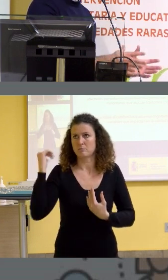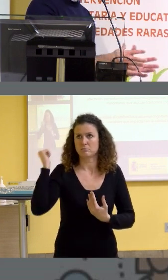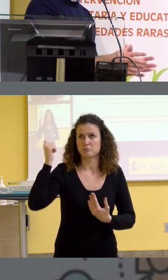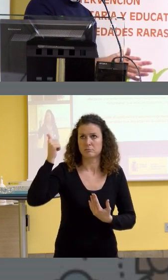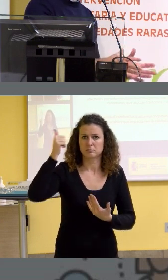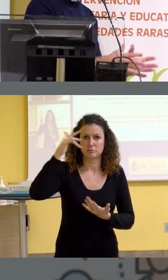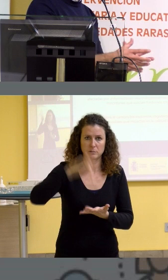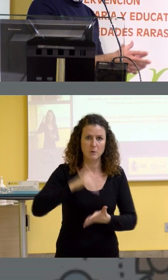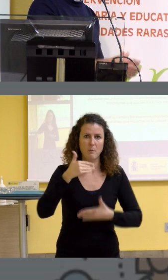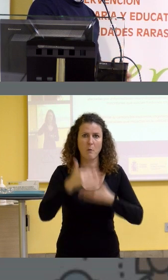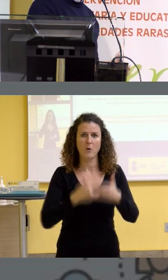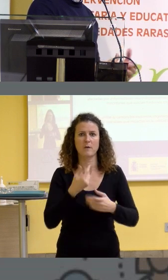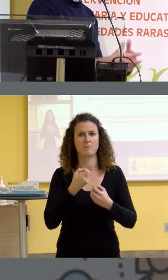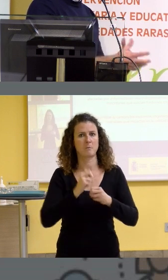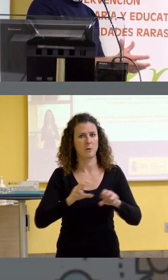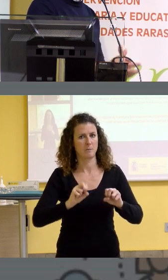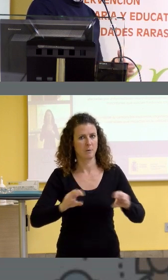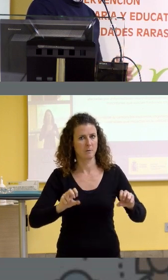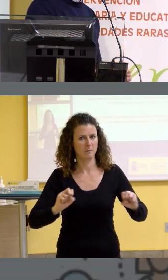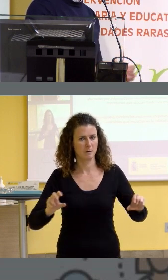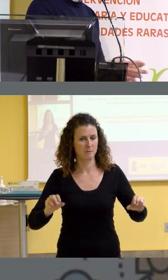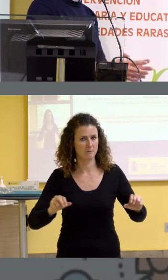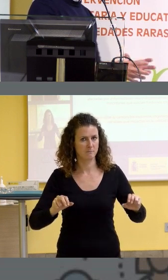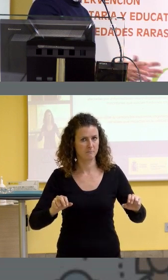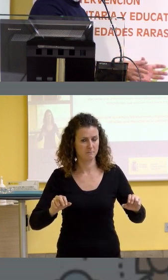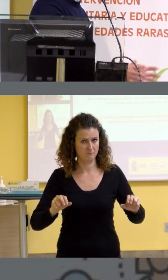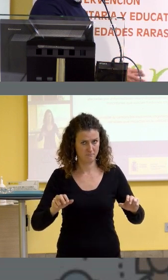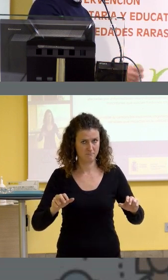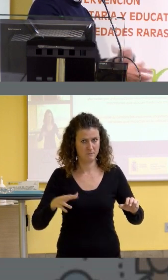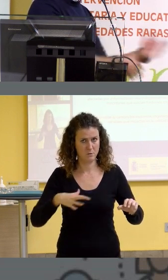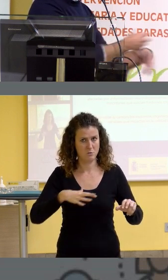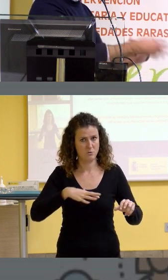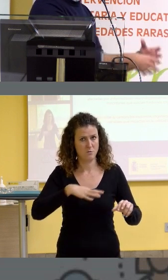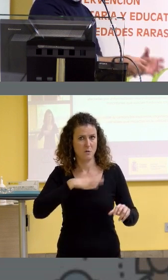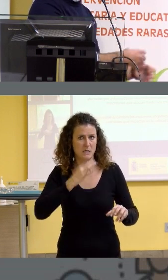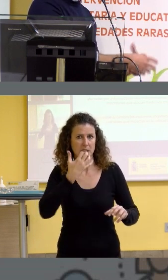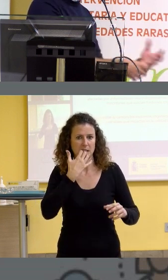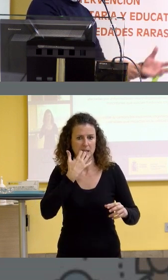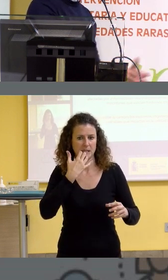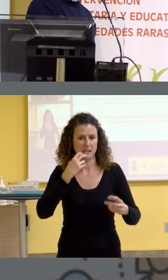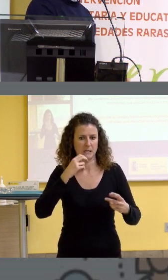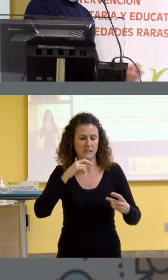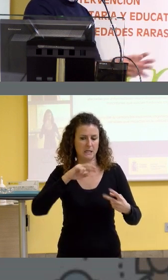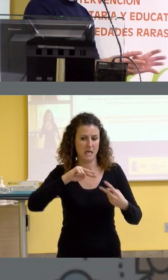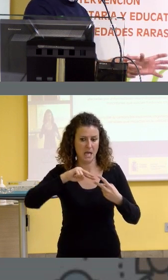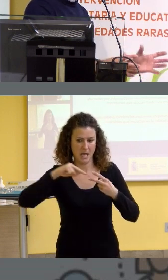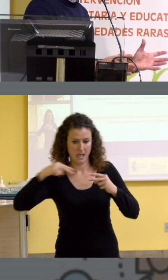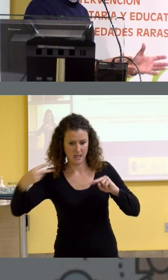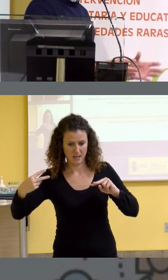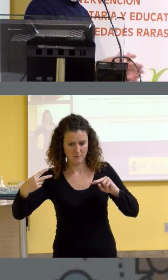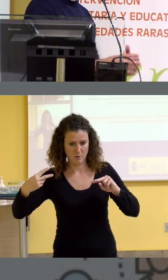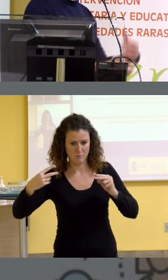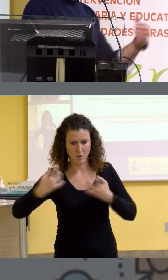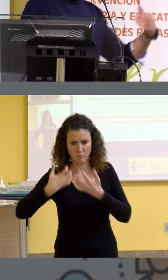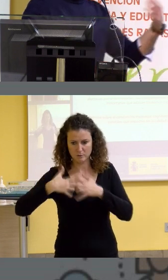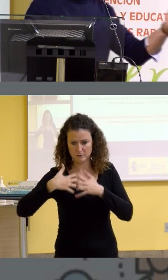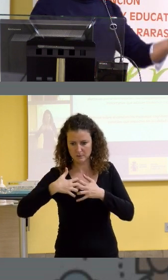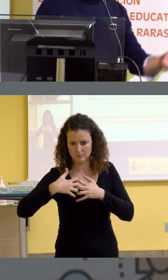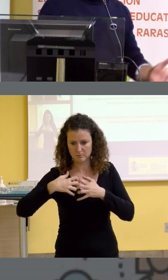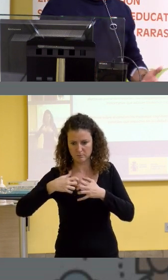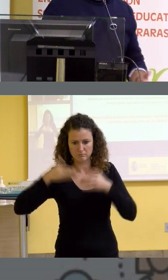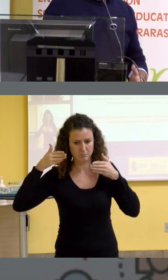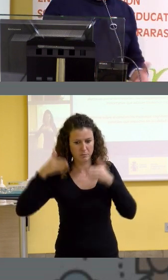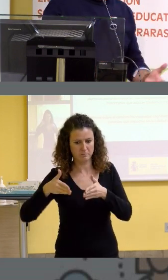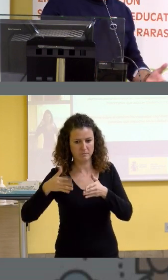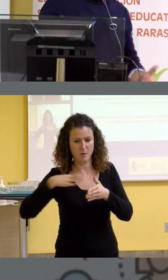un proceso neurodegenerativo lentamente progresivo, pues a lo mejor si me cargo este mecanismo genético, consigo que no suceda